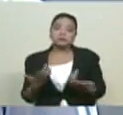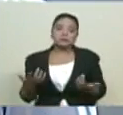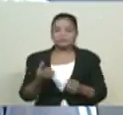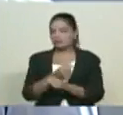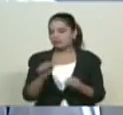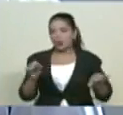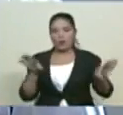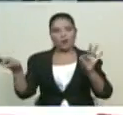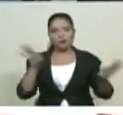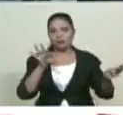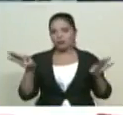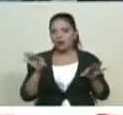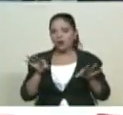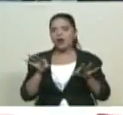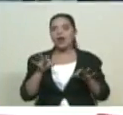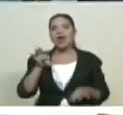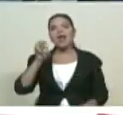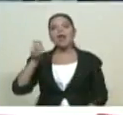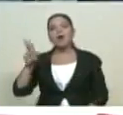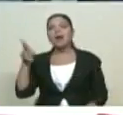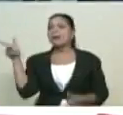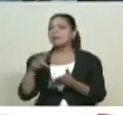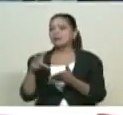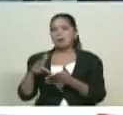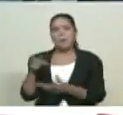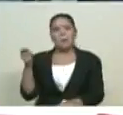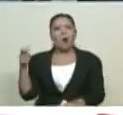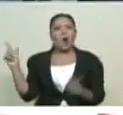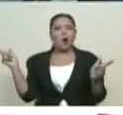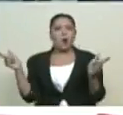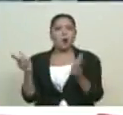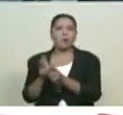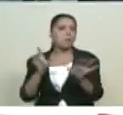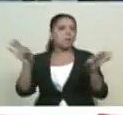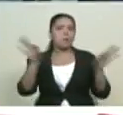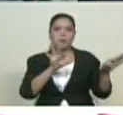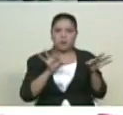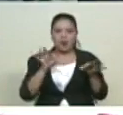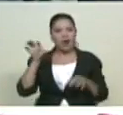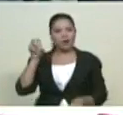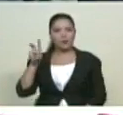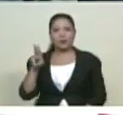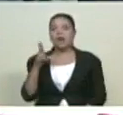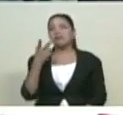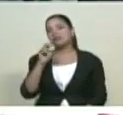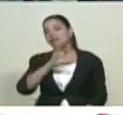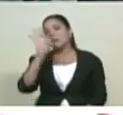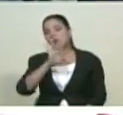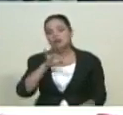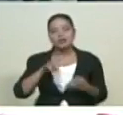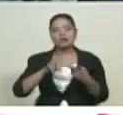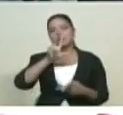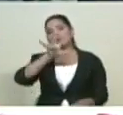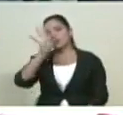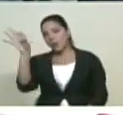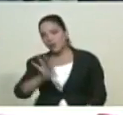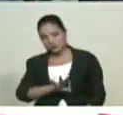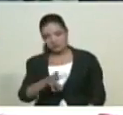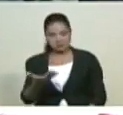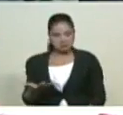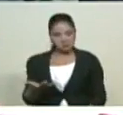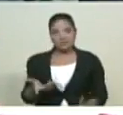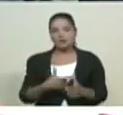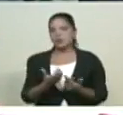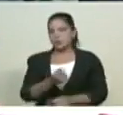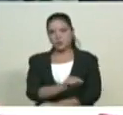podido escoger el Parlamento Europeo, porque las participaciones son muy bajas para escoger al Parlamento Europeo, 30%, 35%.